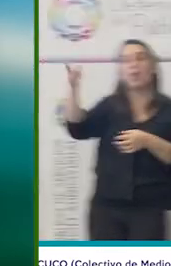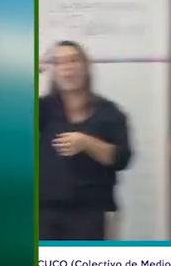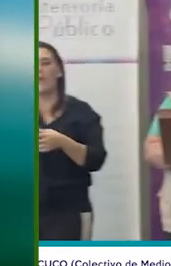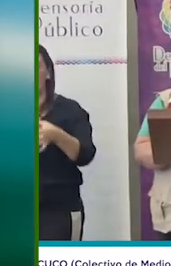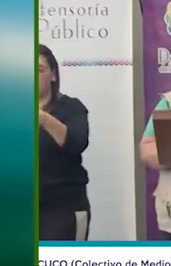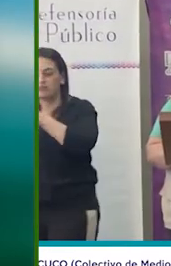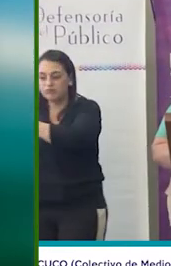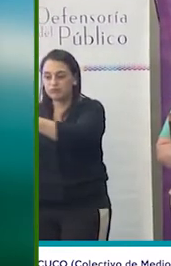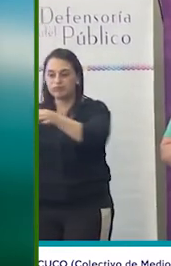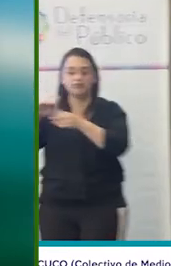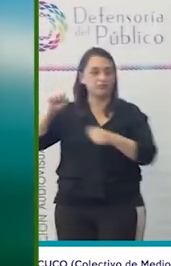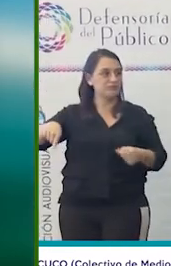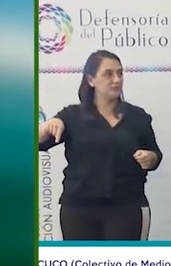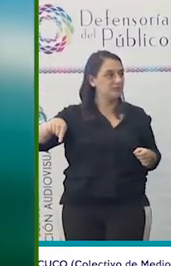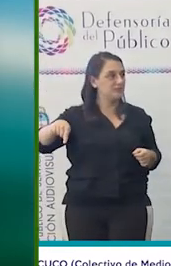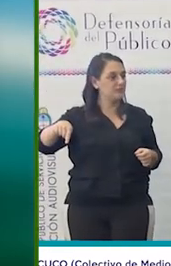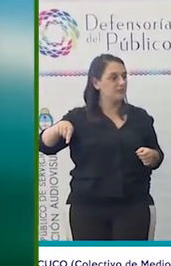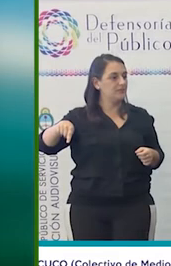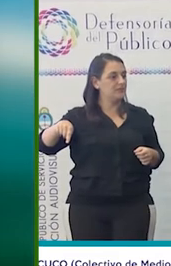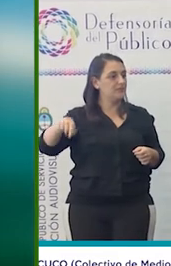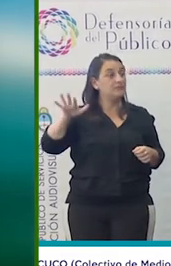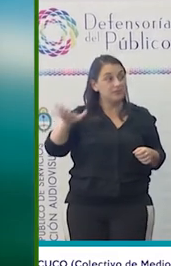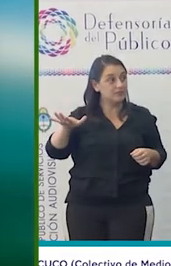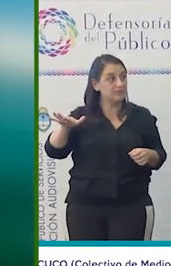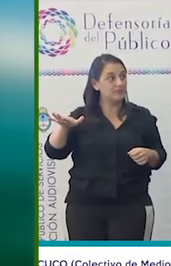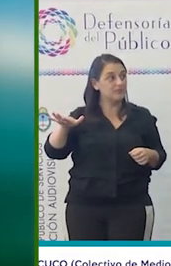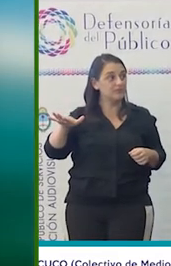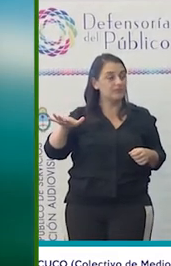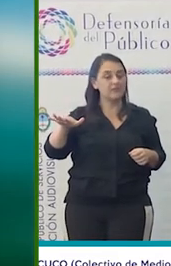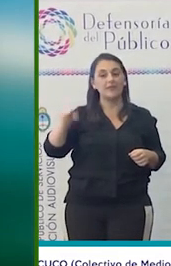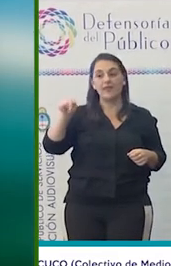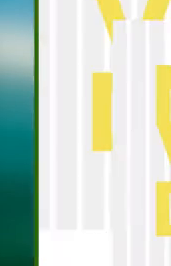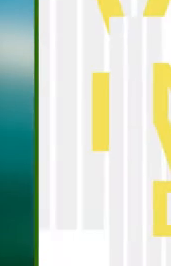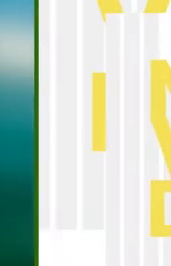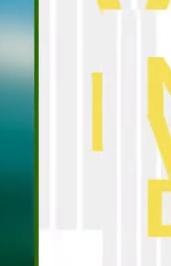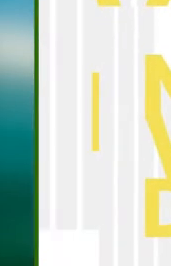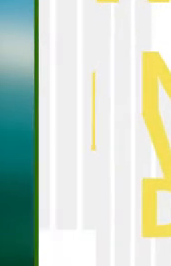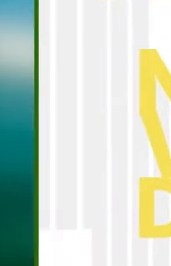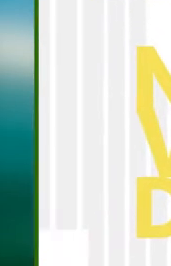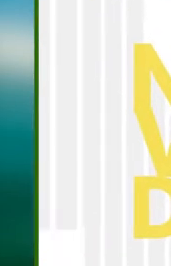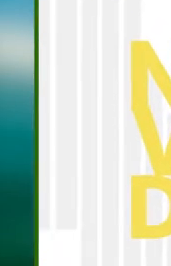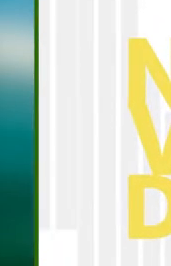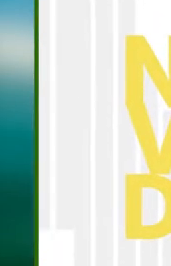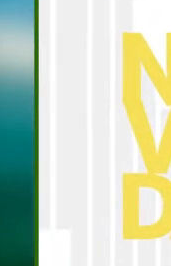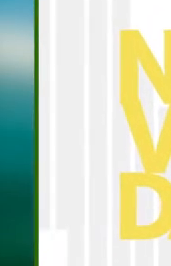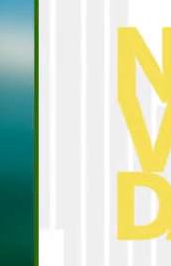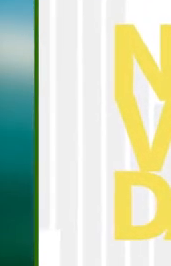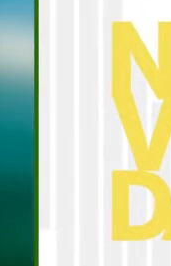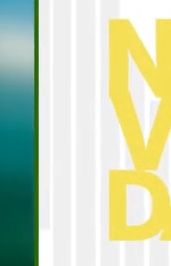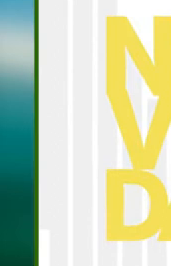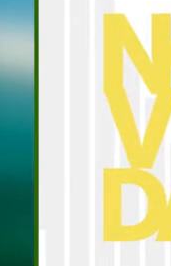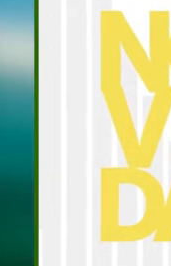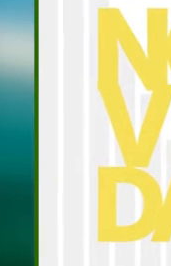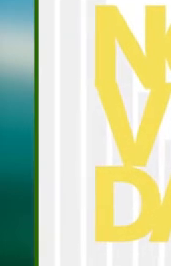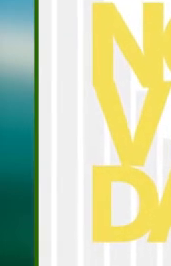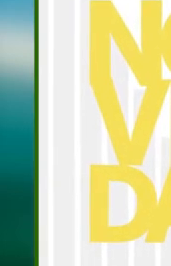Agustín Espada, Natalia Traversaro, Ana Laura Hidalgo y yo, Verónica Longo, somos los autores